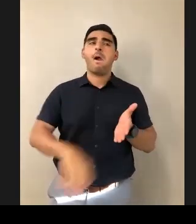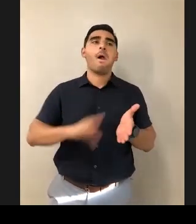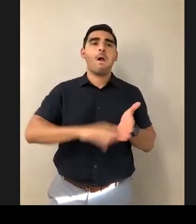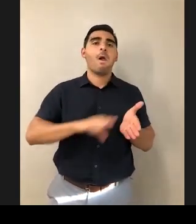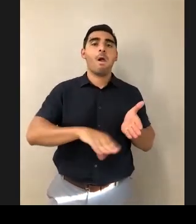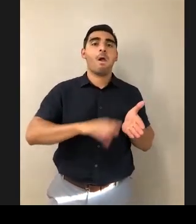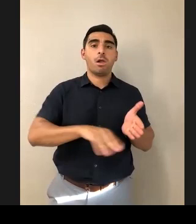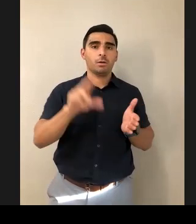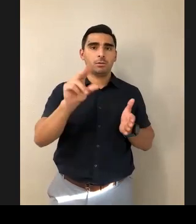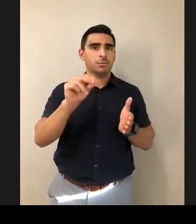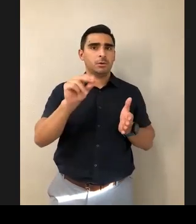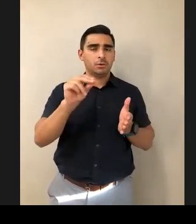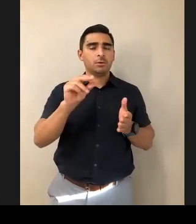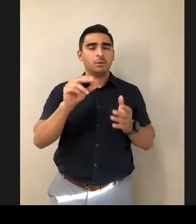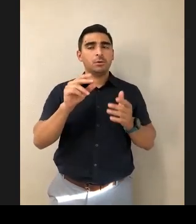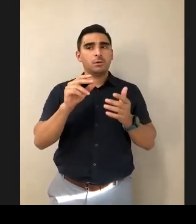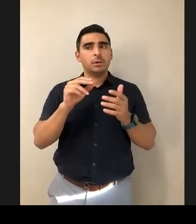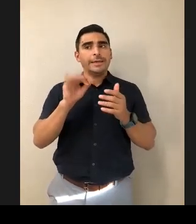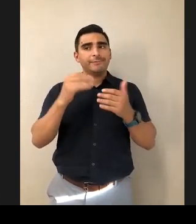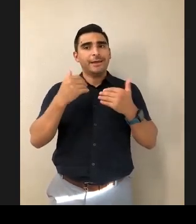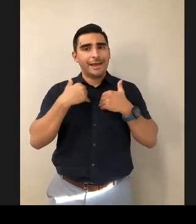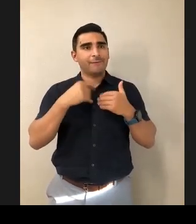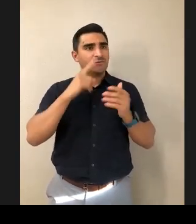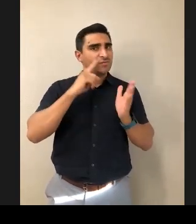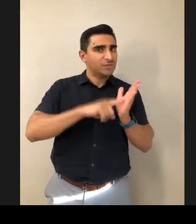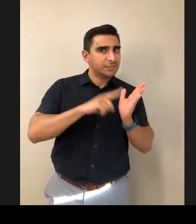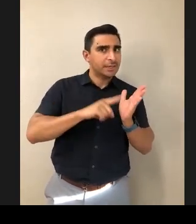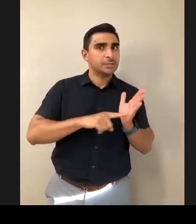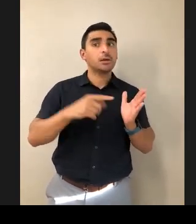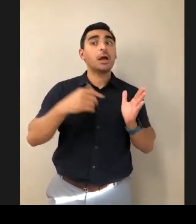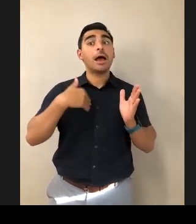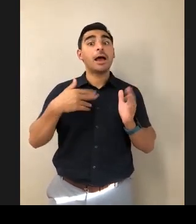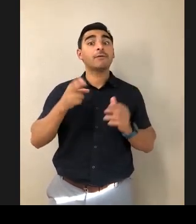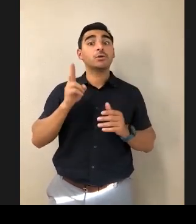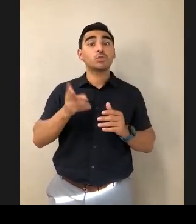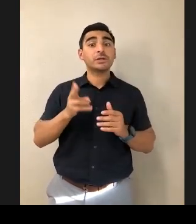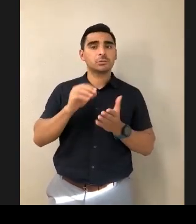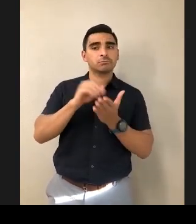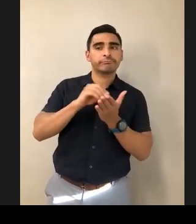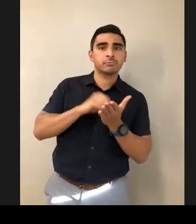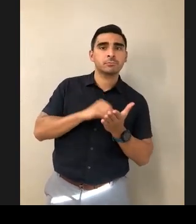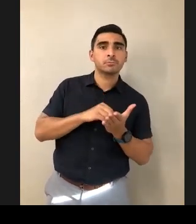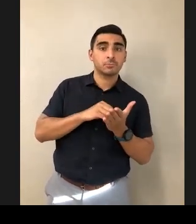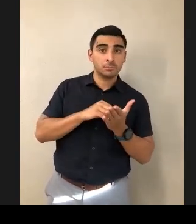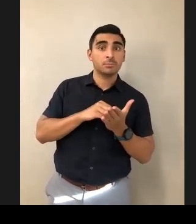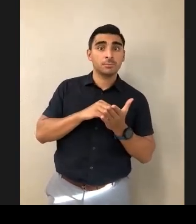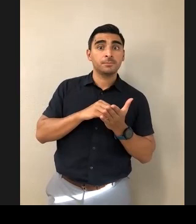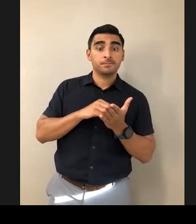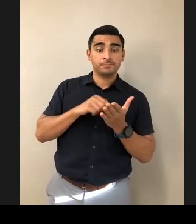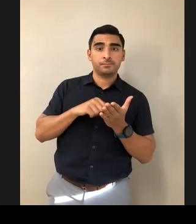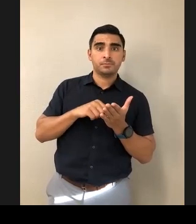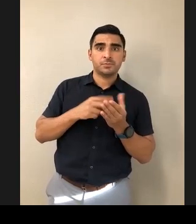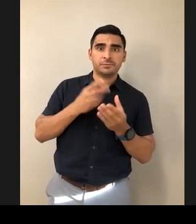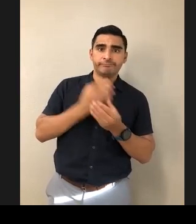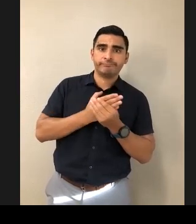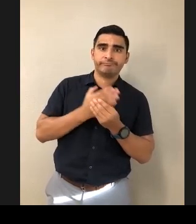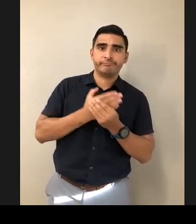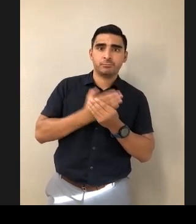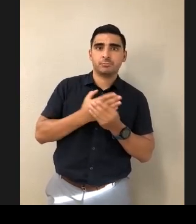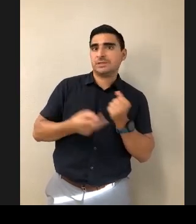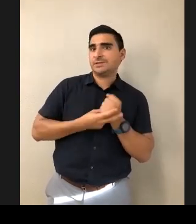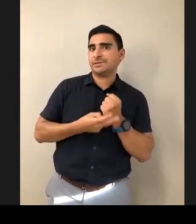el monitor no tenga influencia, es necesario que el oficial de la policía reciba